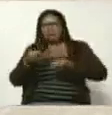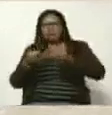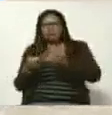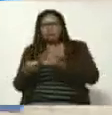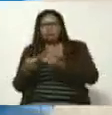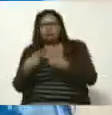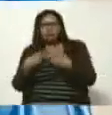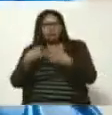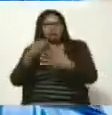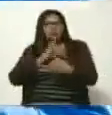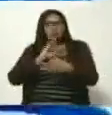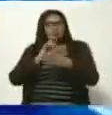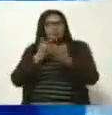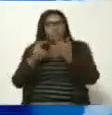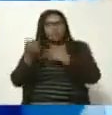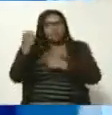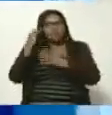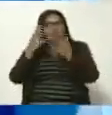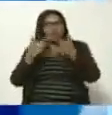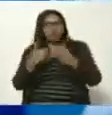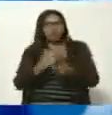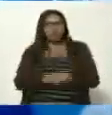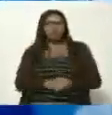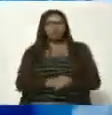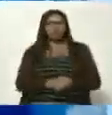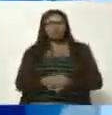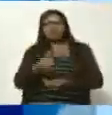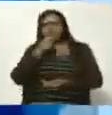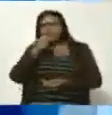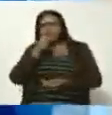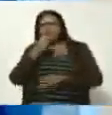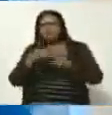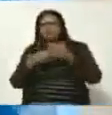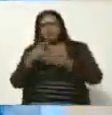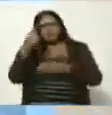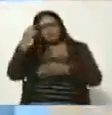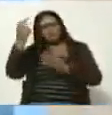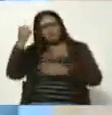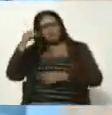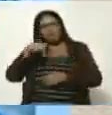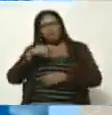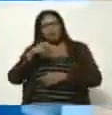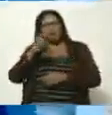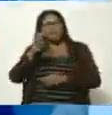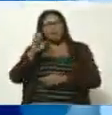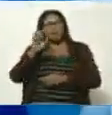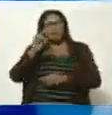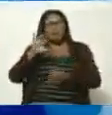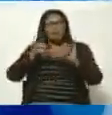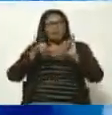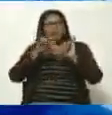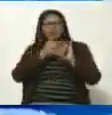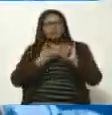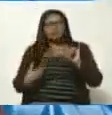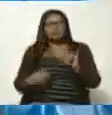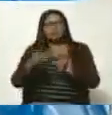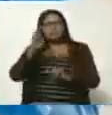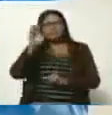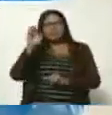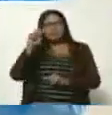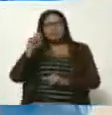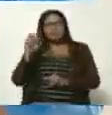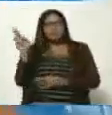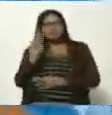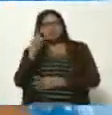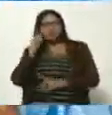de intereses detrás de la industria. En una entrevista ofrecida en la mañana del día de hoy por Pedro Tellechea, ingeniero y presidente de Pequiva en Venezuela,